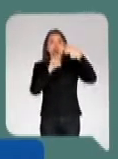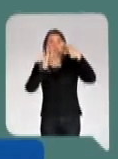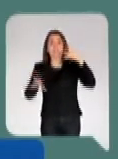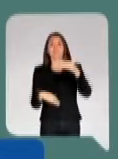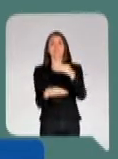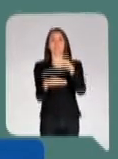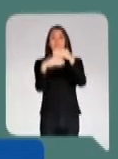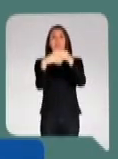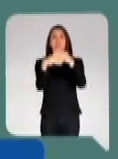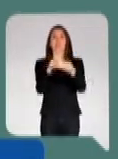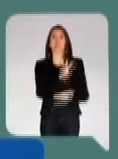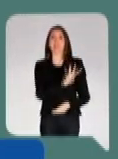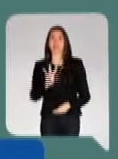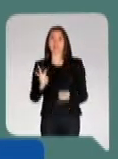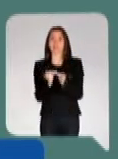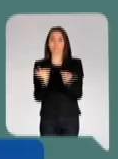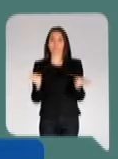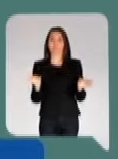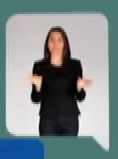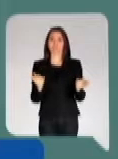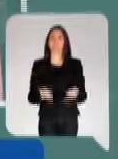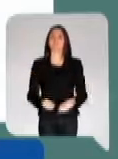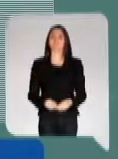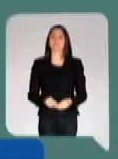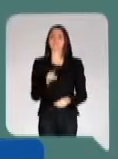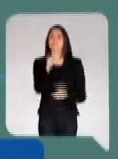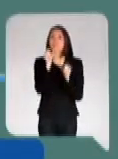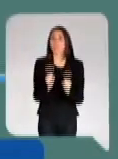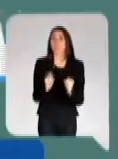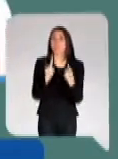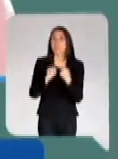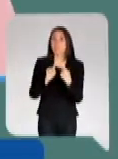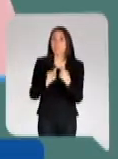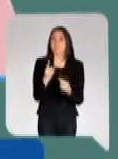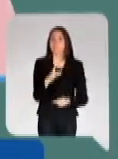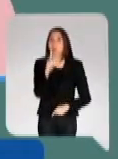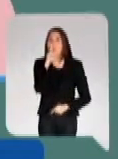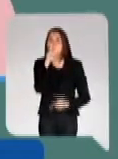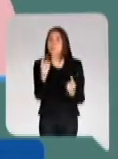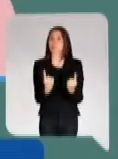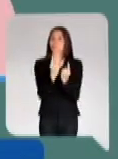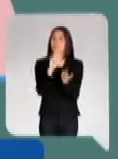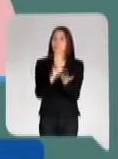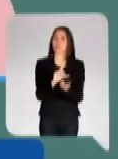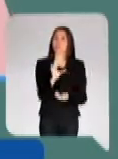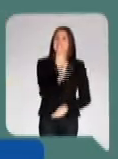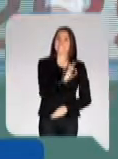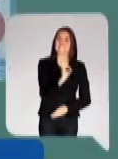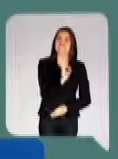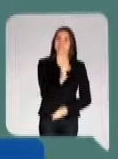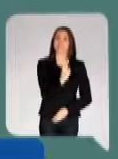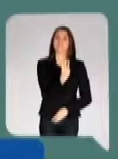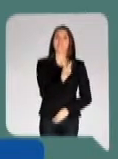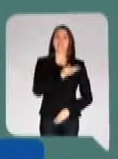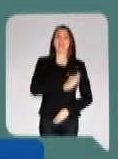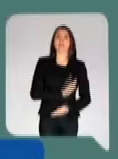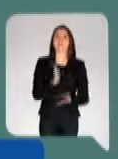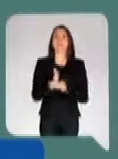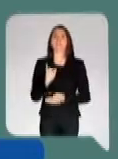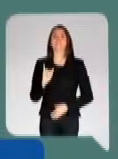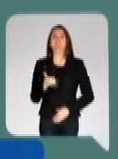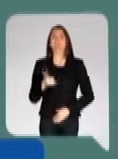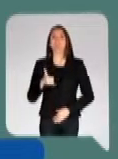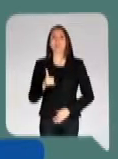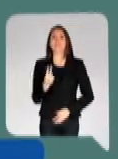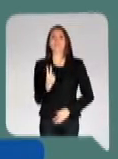corren 5 días para inscribir en el sitio de internet www.unaconstitucionparachile.cl y de ese modo